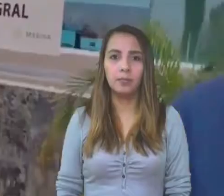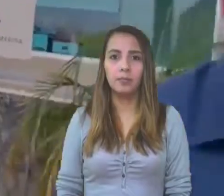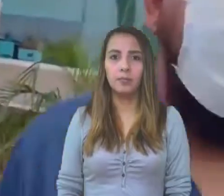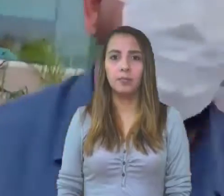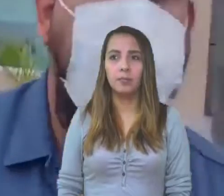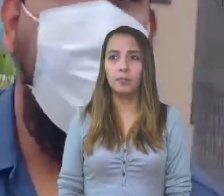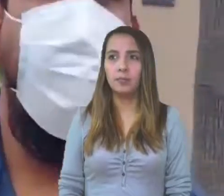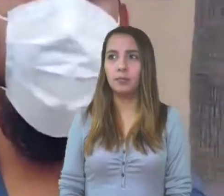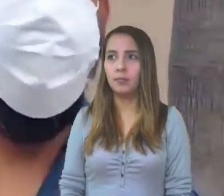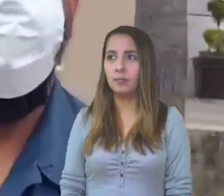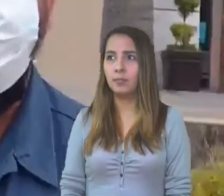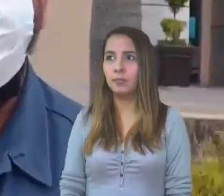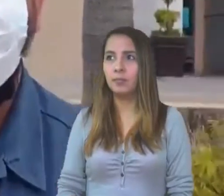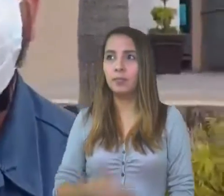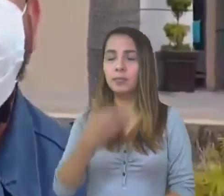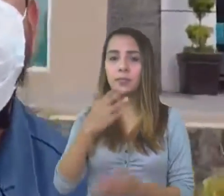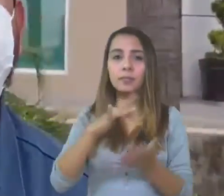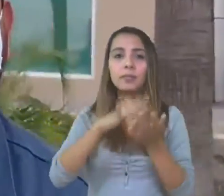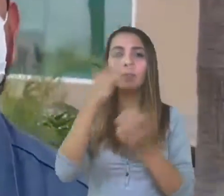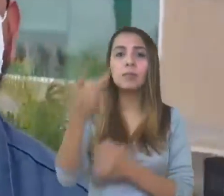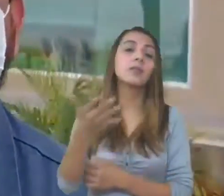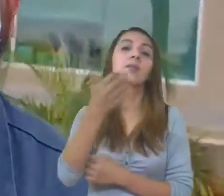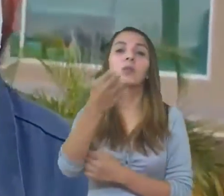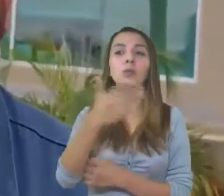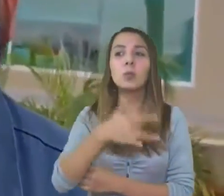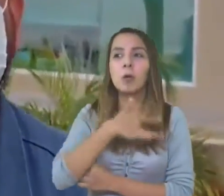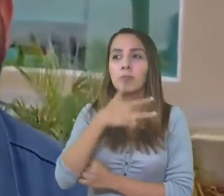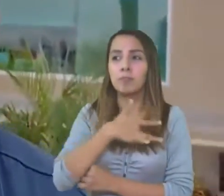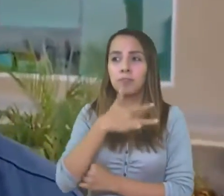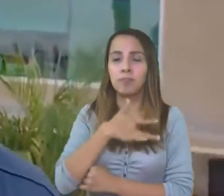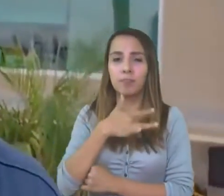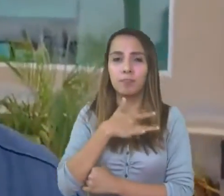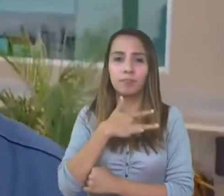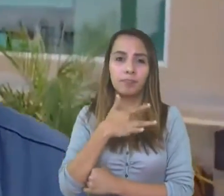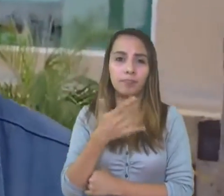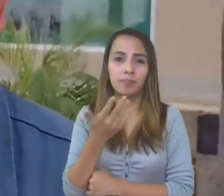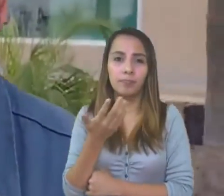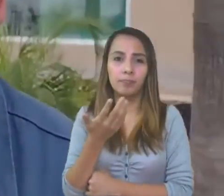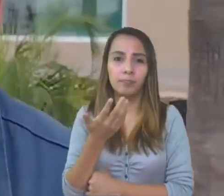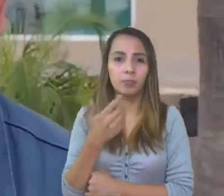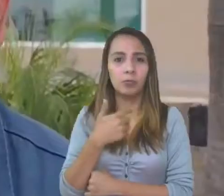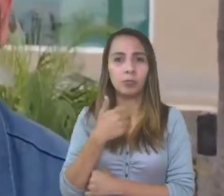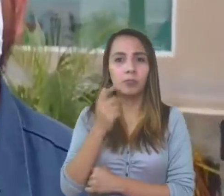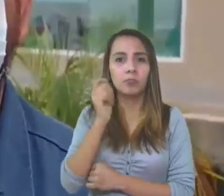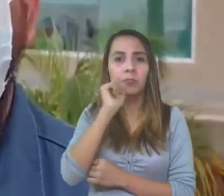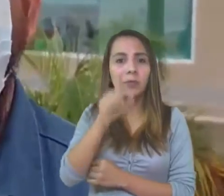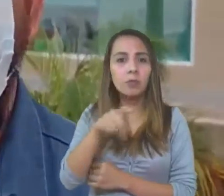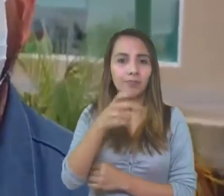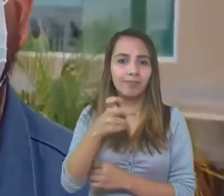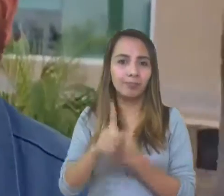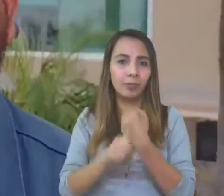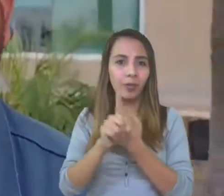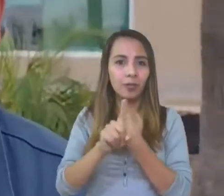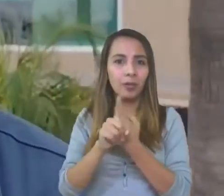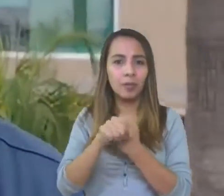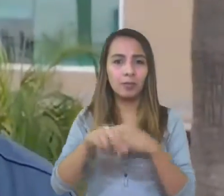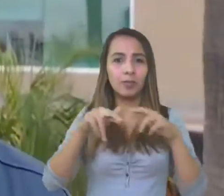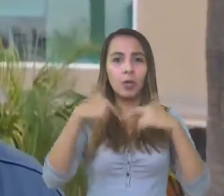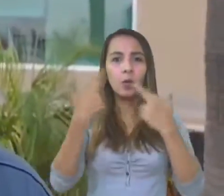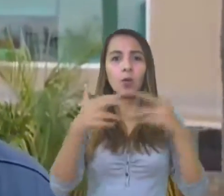preguntar. ¿Cómo no? Gracias. ¿Cómo te sientes, hablo de tú con respeto, de ver esta problemática y de esta